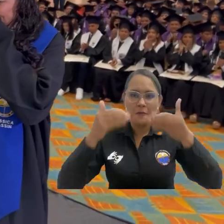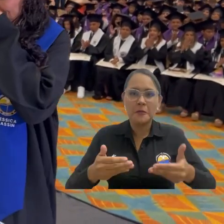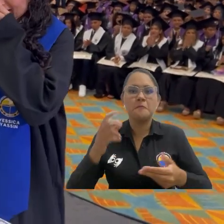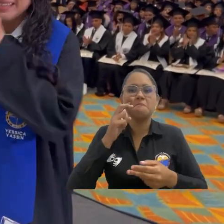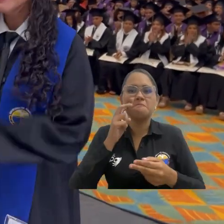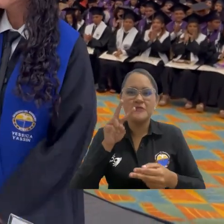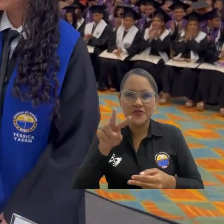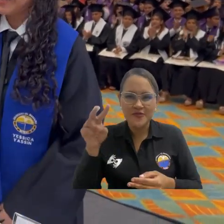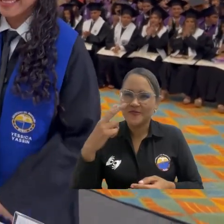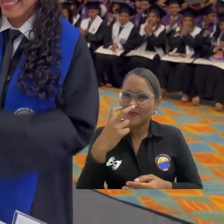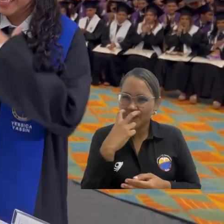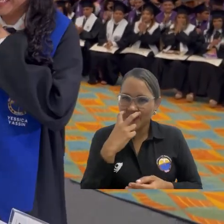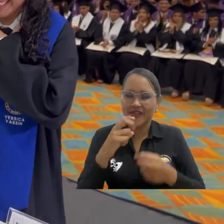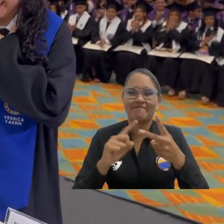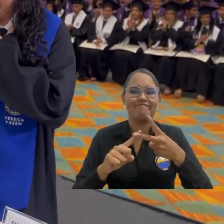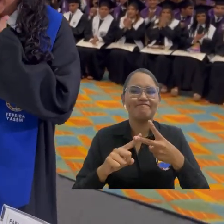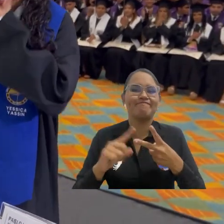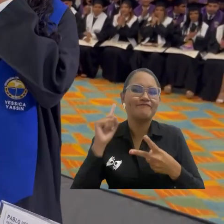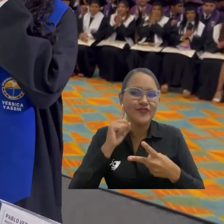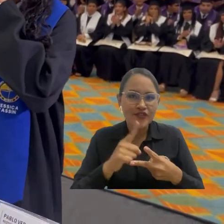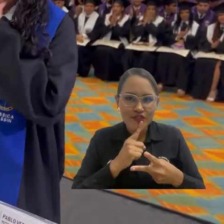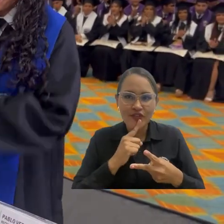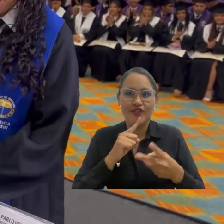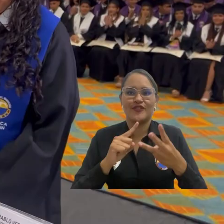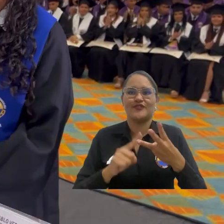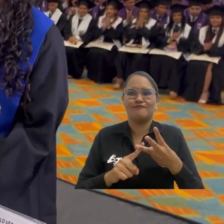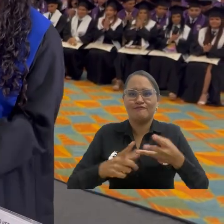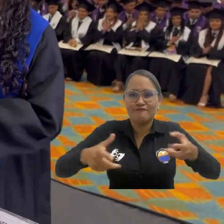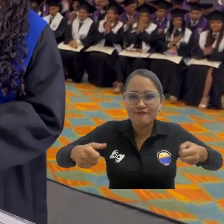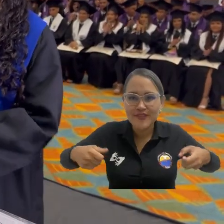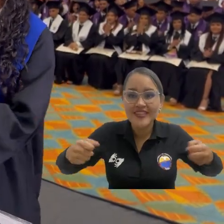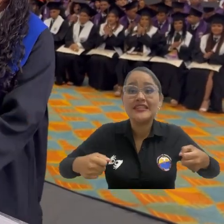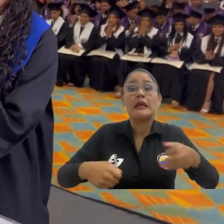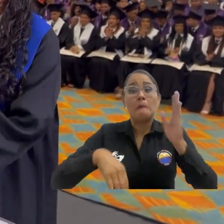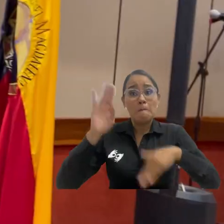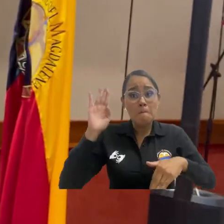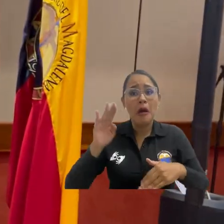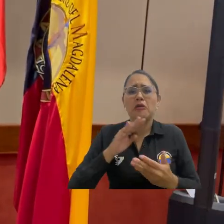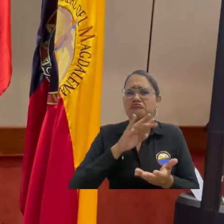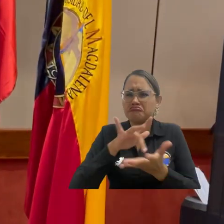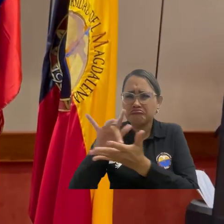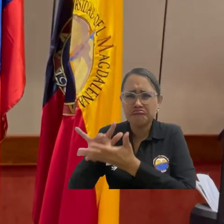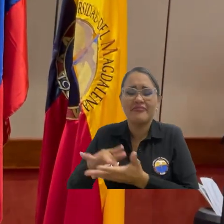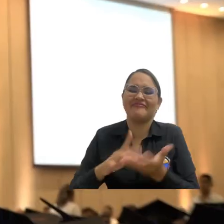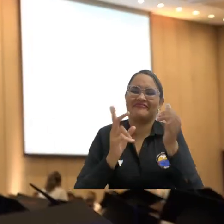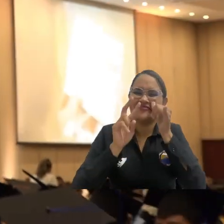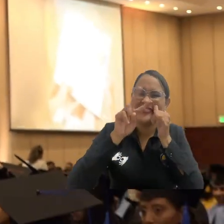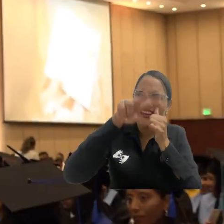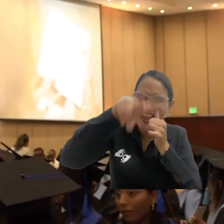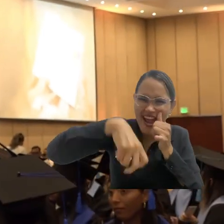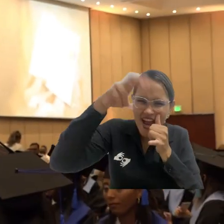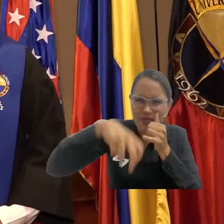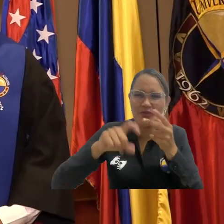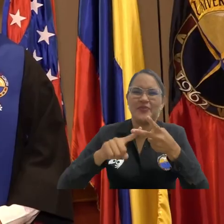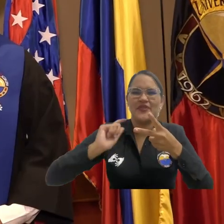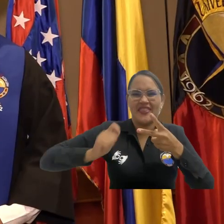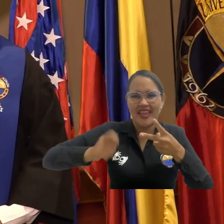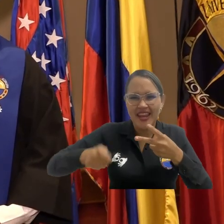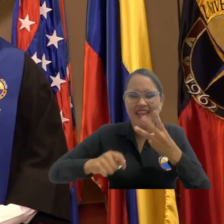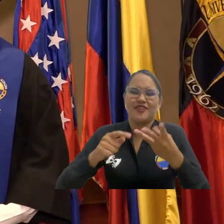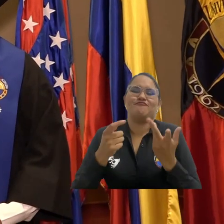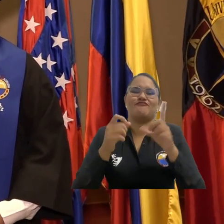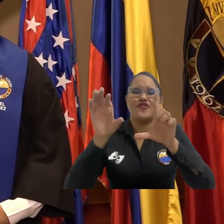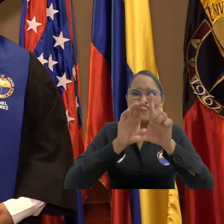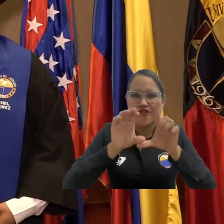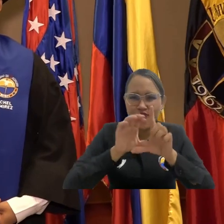Con discapacidad visual, auditiva y física, estos jóvenes lograron formarse en ingeniería agronómica, derecho y licenciaturas en